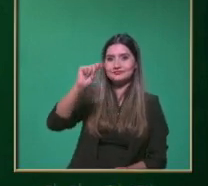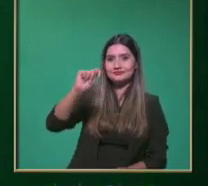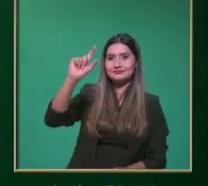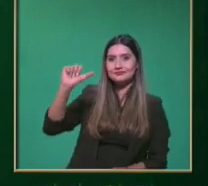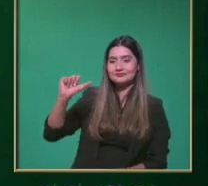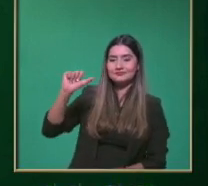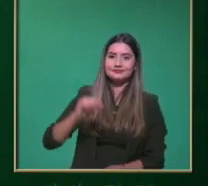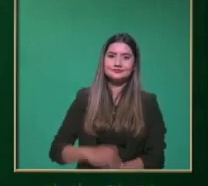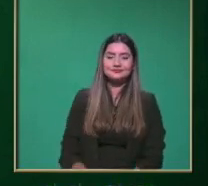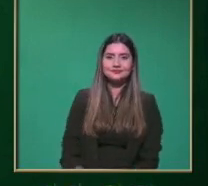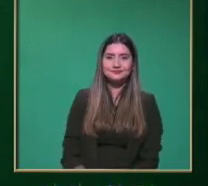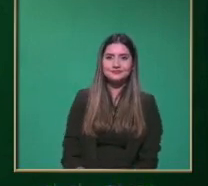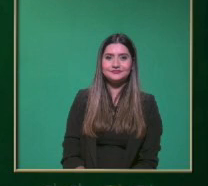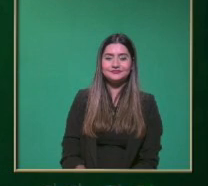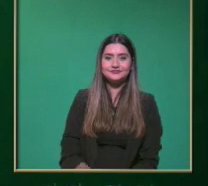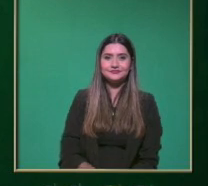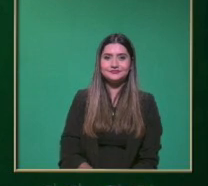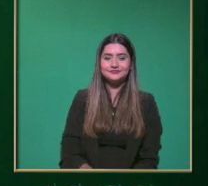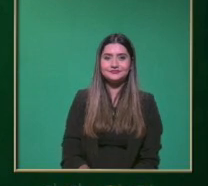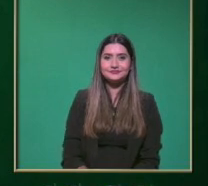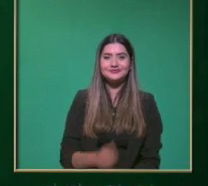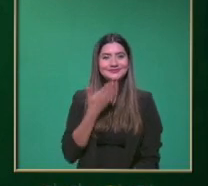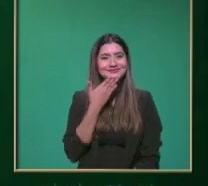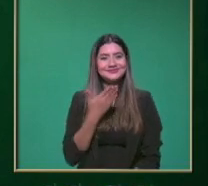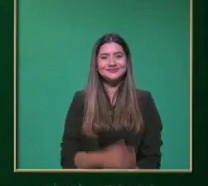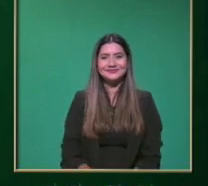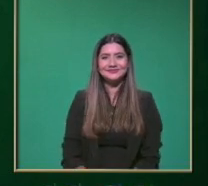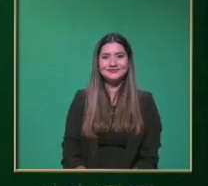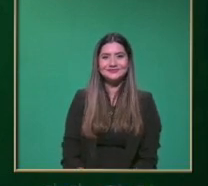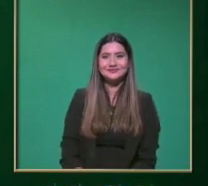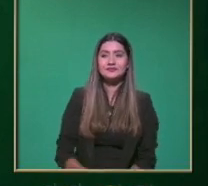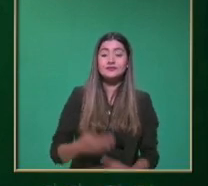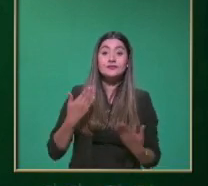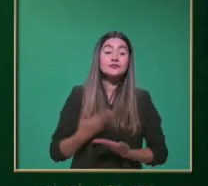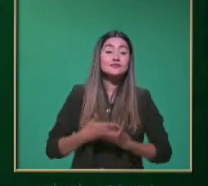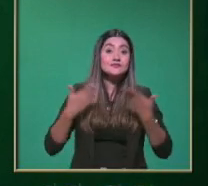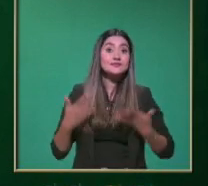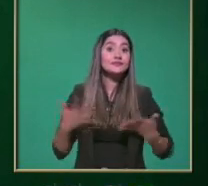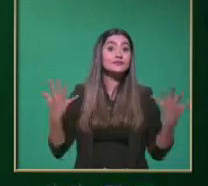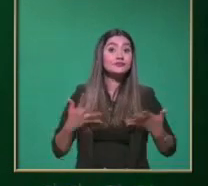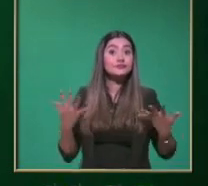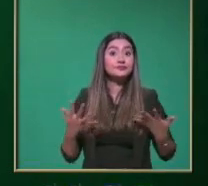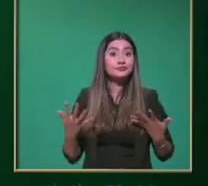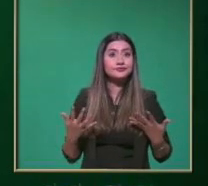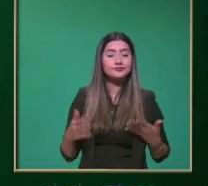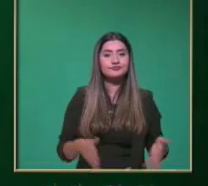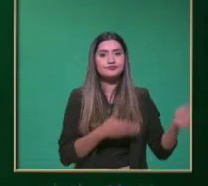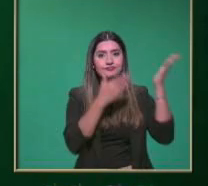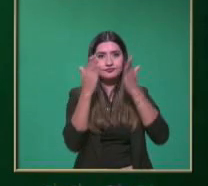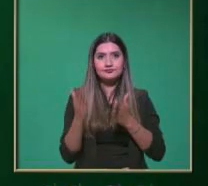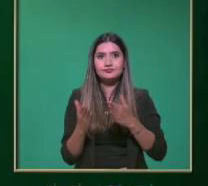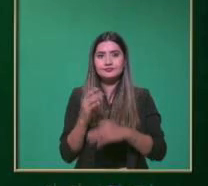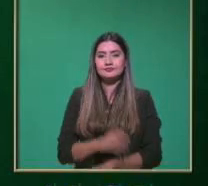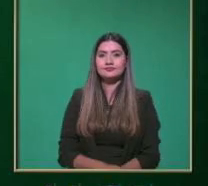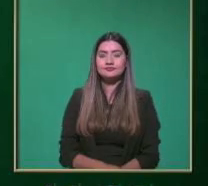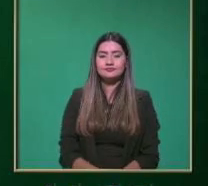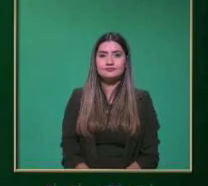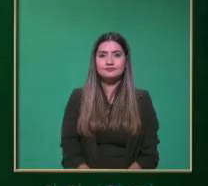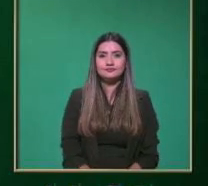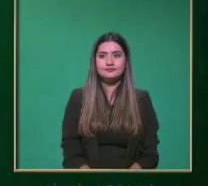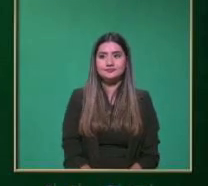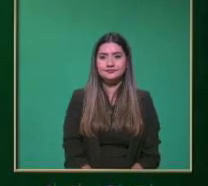escribimos. Muy bien. Pero ahora, ¿qué vamos a hacer? Vamos a observar qué tenemos